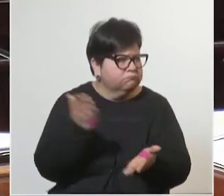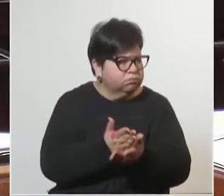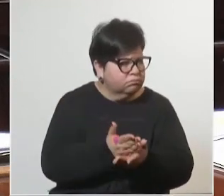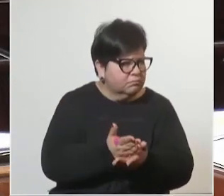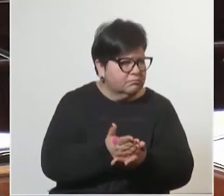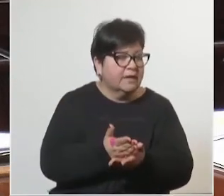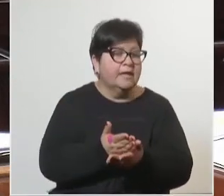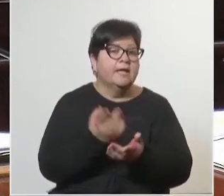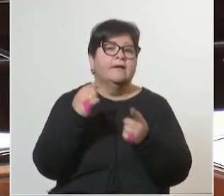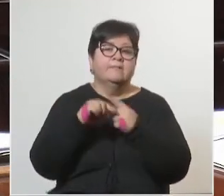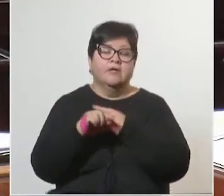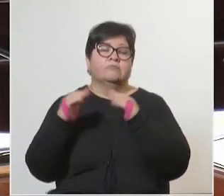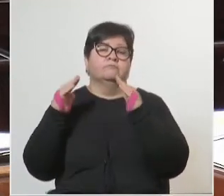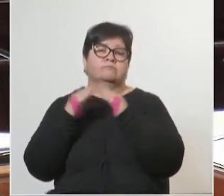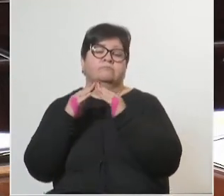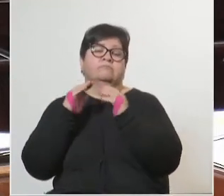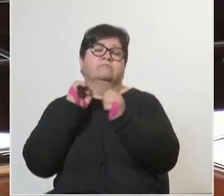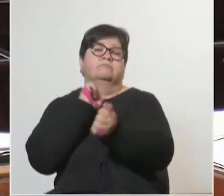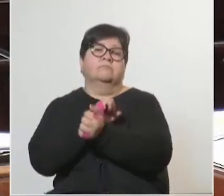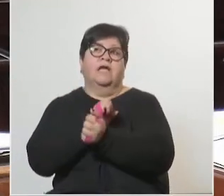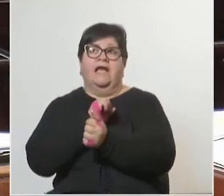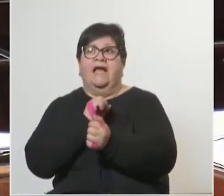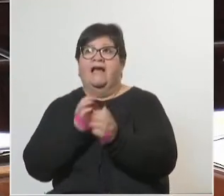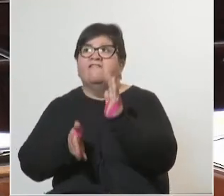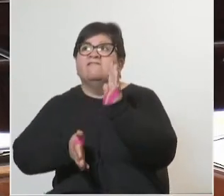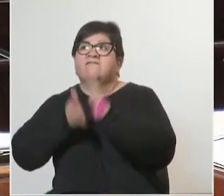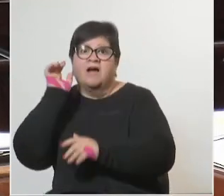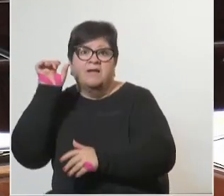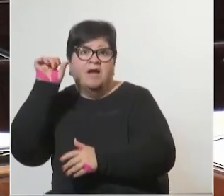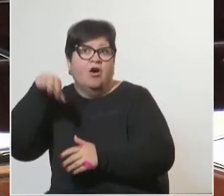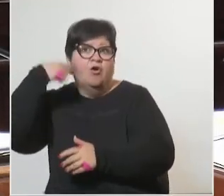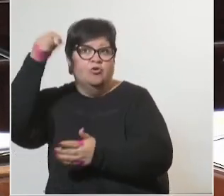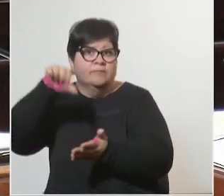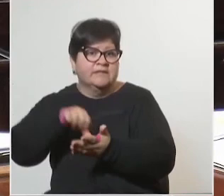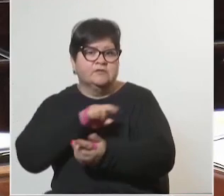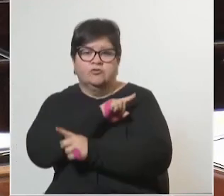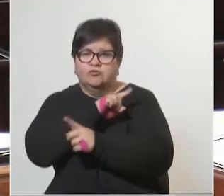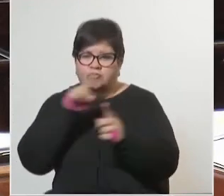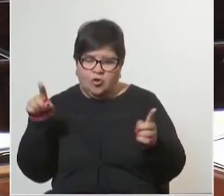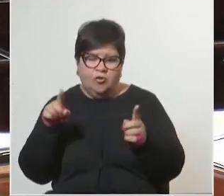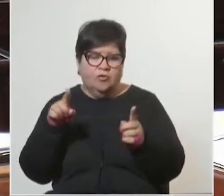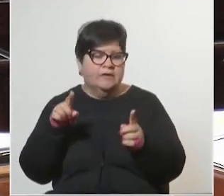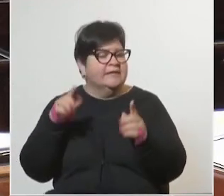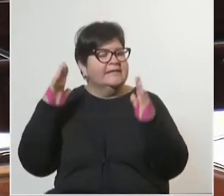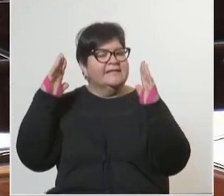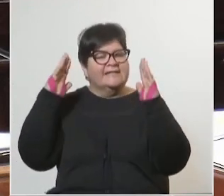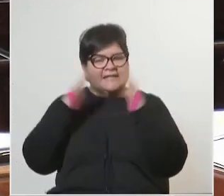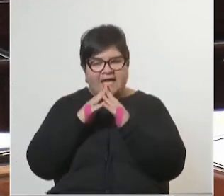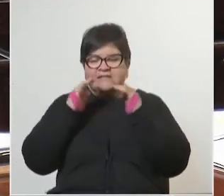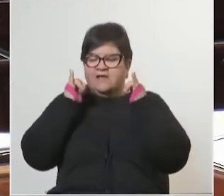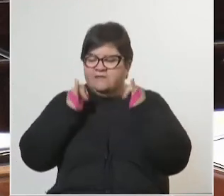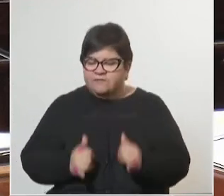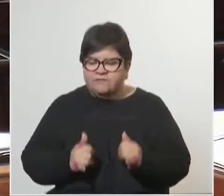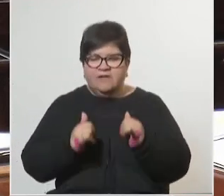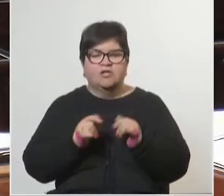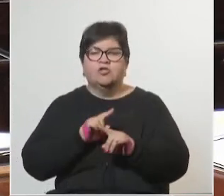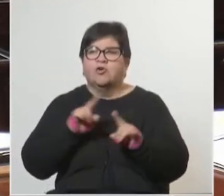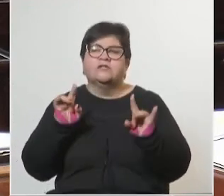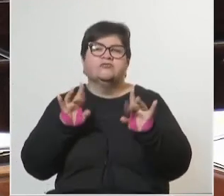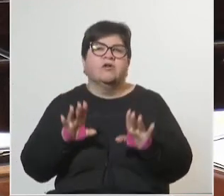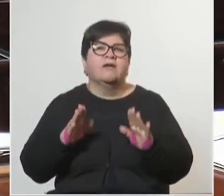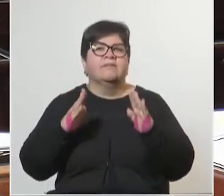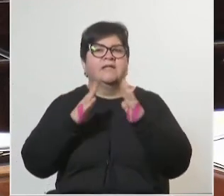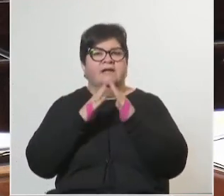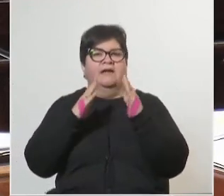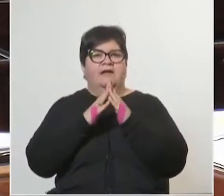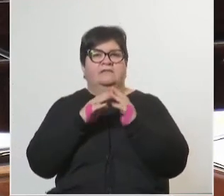en día. Sabe que no puede salir del país, sabe que tiene que manejar ese domus o domicilio, que no es solo las 4 paredes de la casa, el